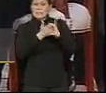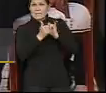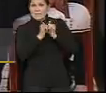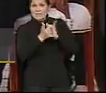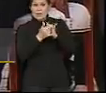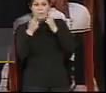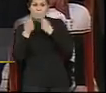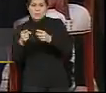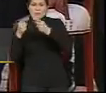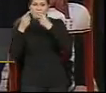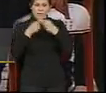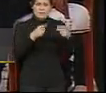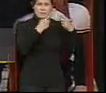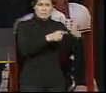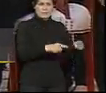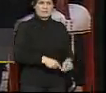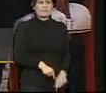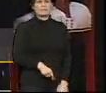AC, guaraní y español.